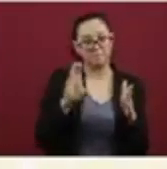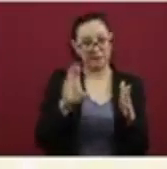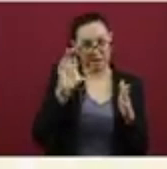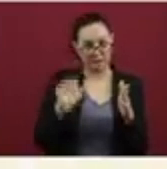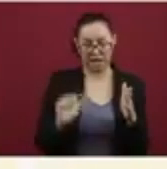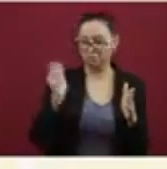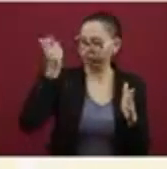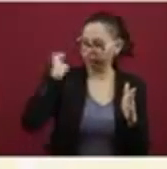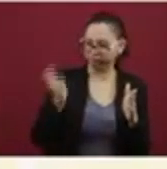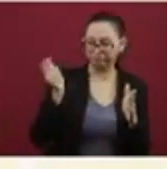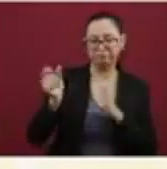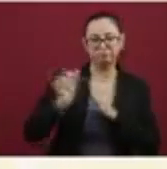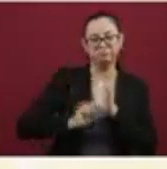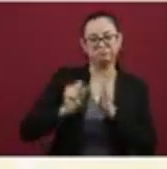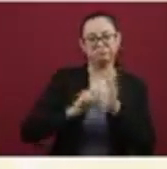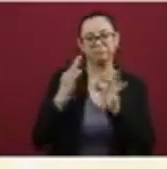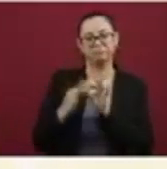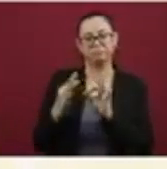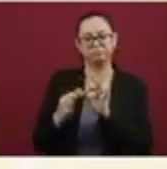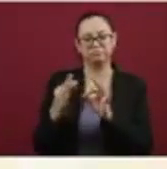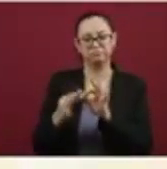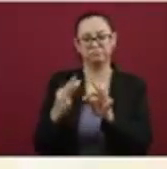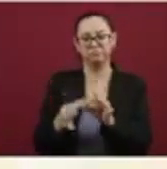manera mensual,